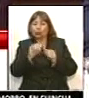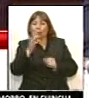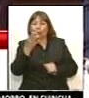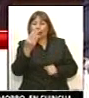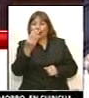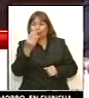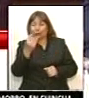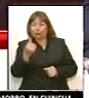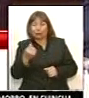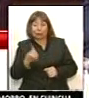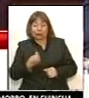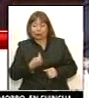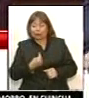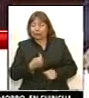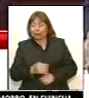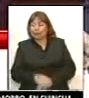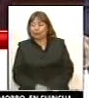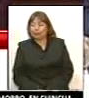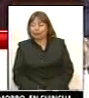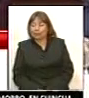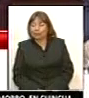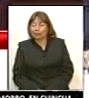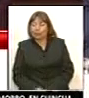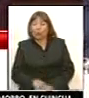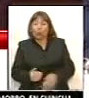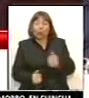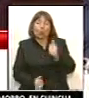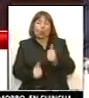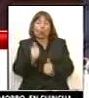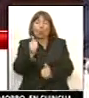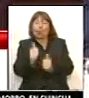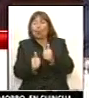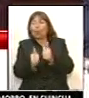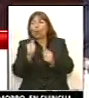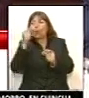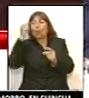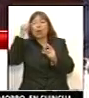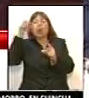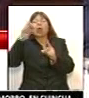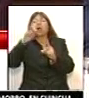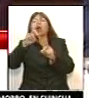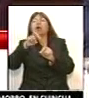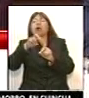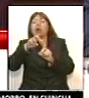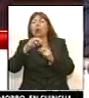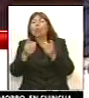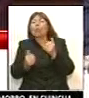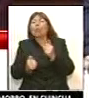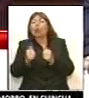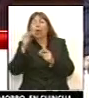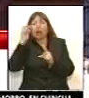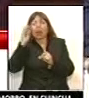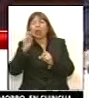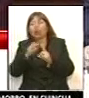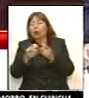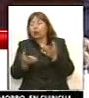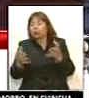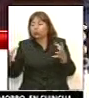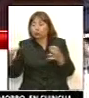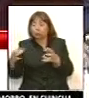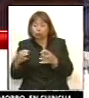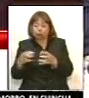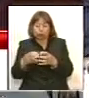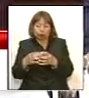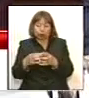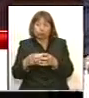ser Unity of Purpose. ¿Cuál es el propósito, la unidad de propósito que nos junta a todos? Y